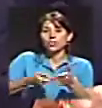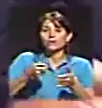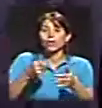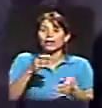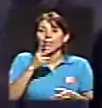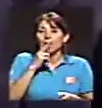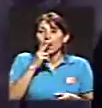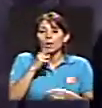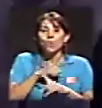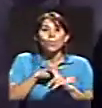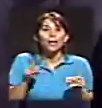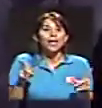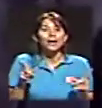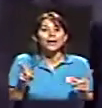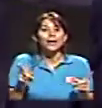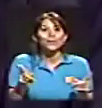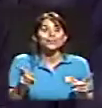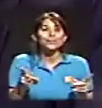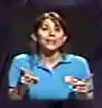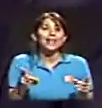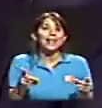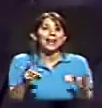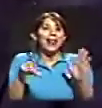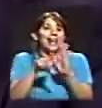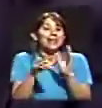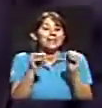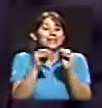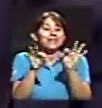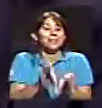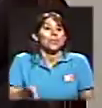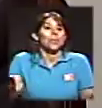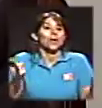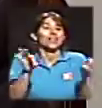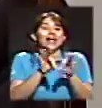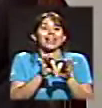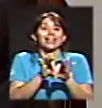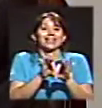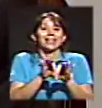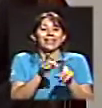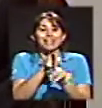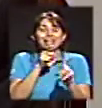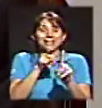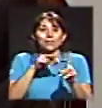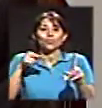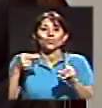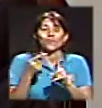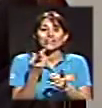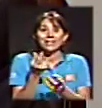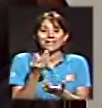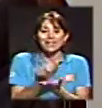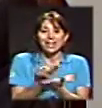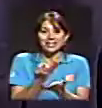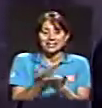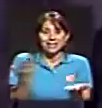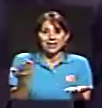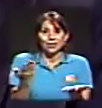pero no pasó tal vez la más importante desde el punto de vista pecuniario, ¿no? De financiero, que